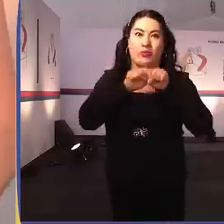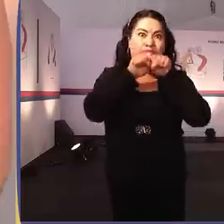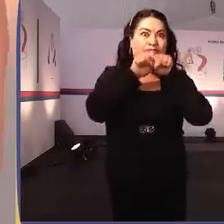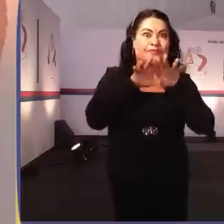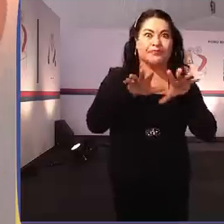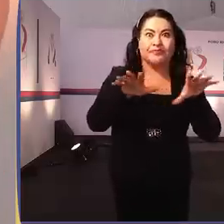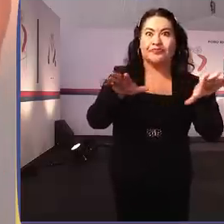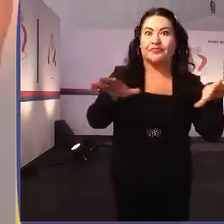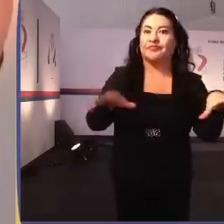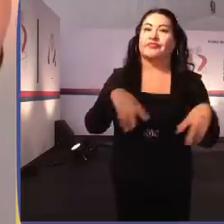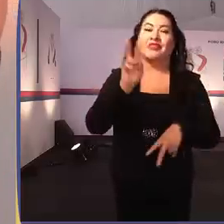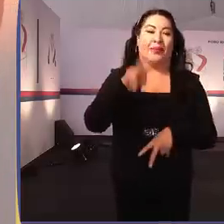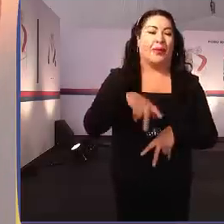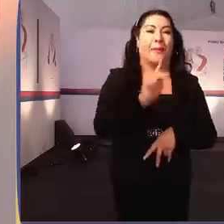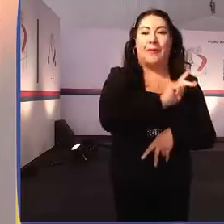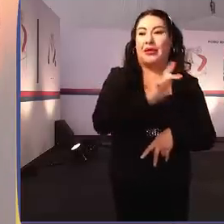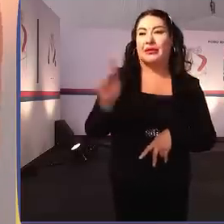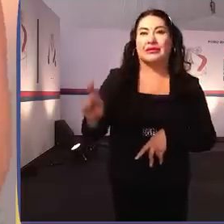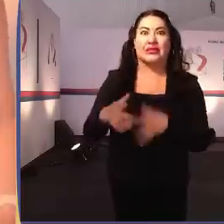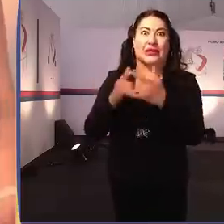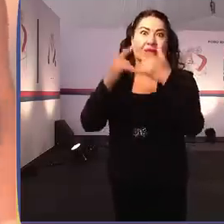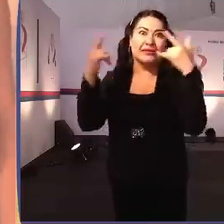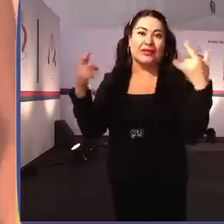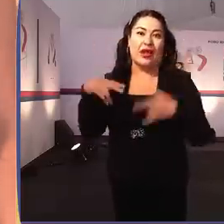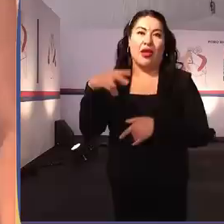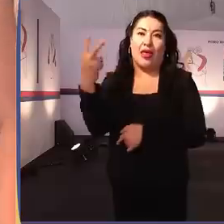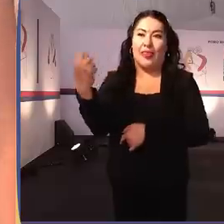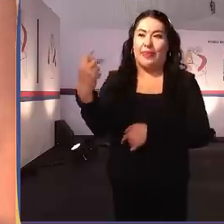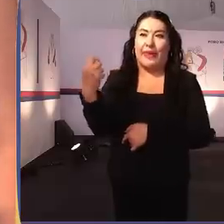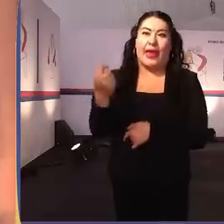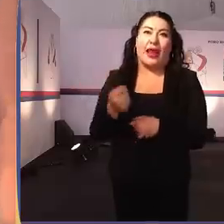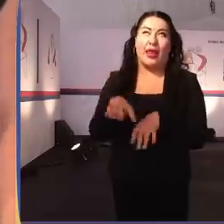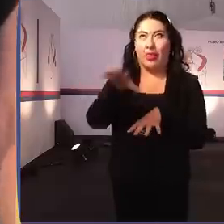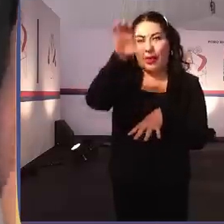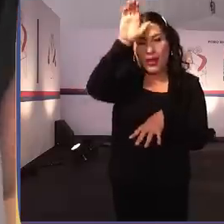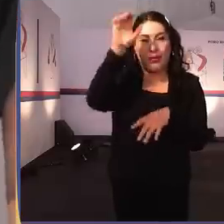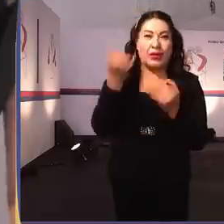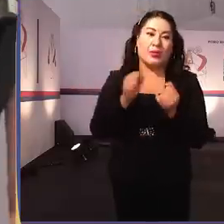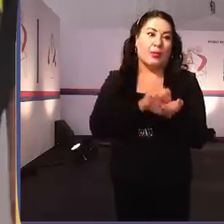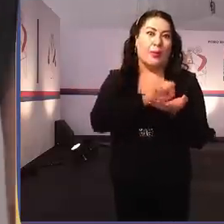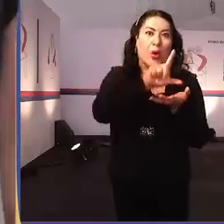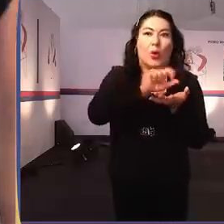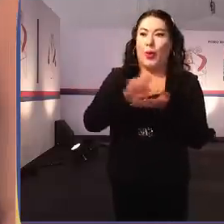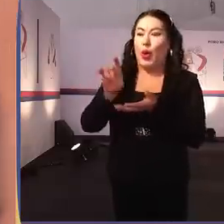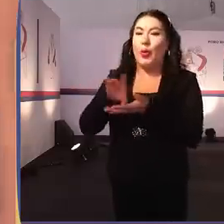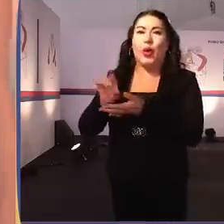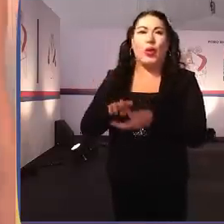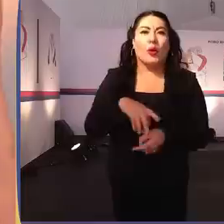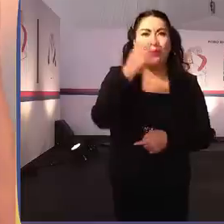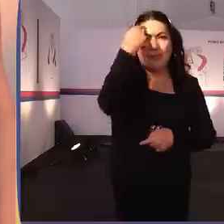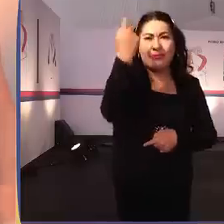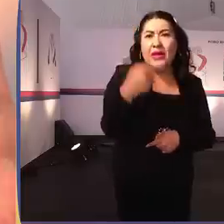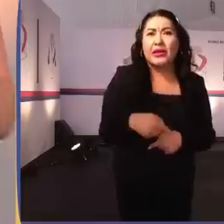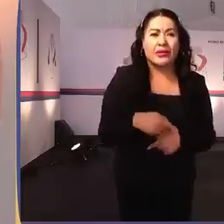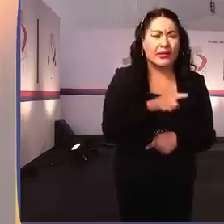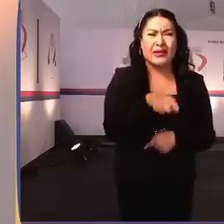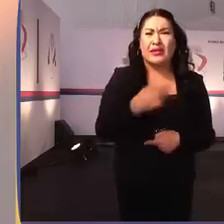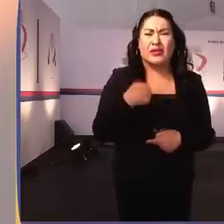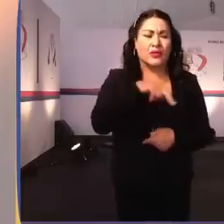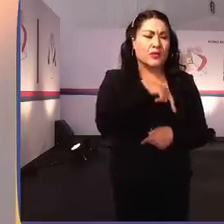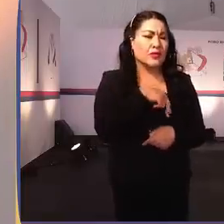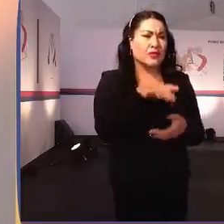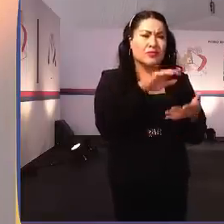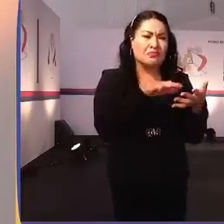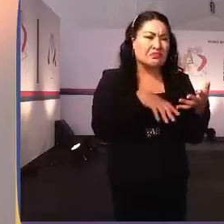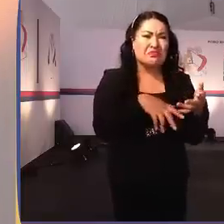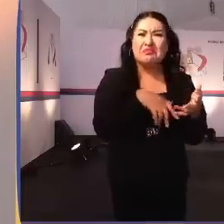nivel novela algunos escritores de Twitter. ¿Y para qué? ¿Para qué? ¿Para qué perder el tiempo